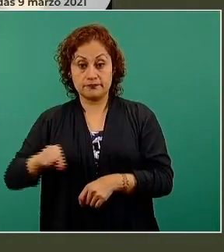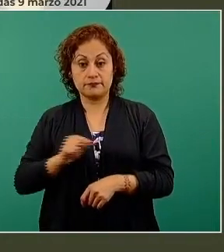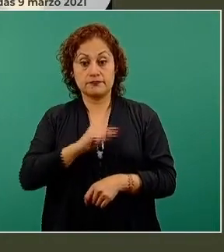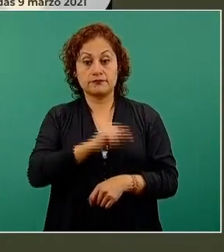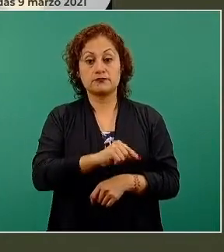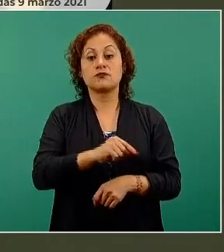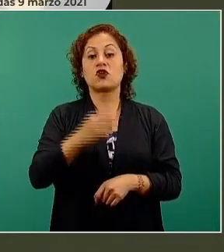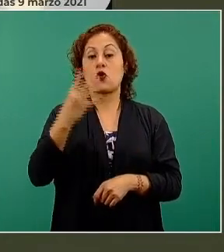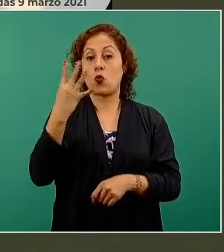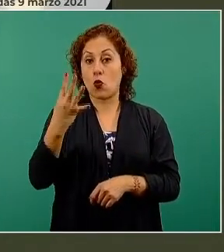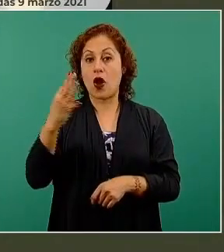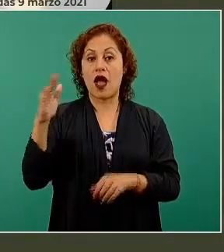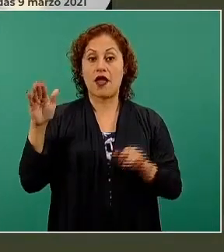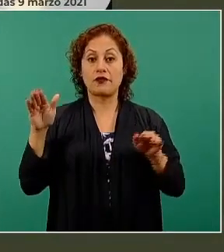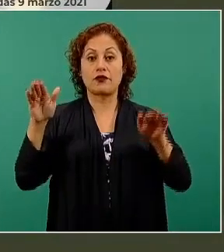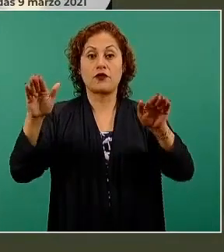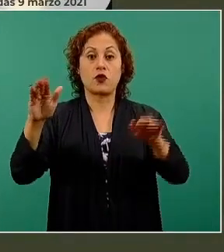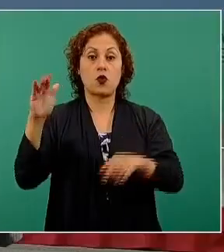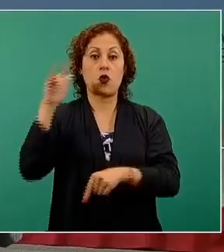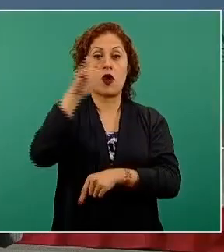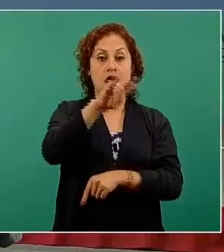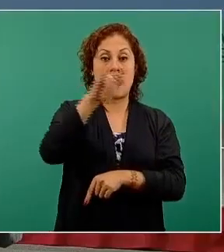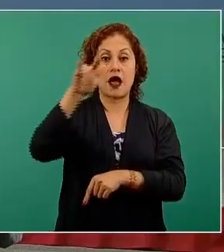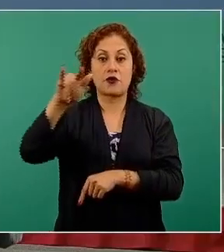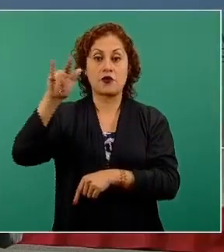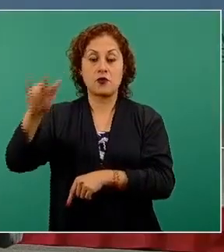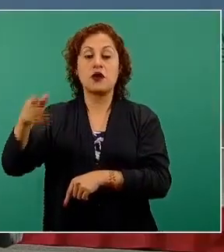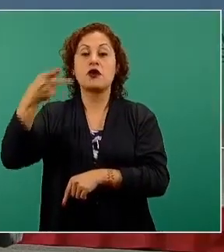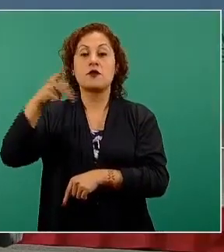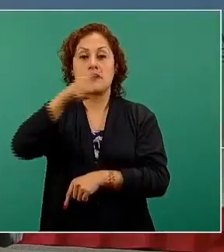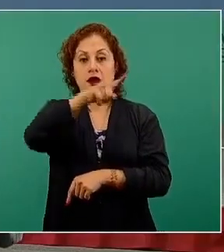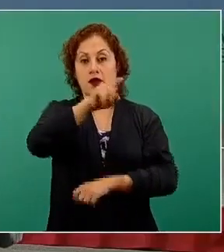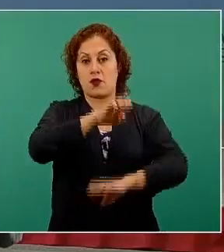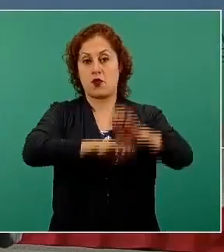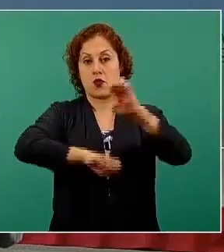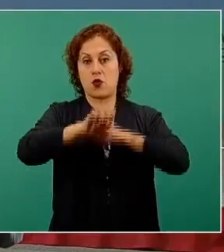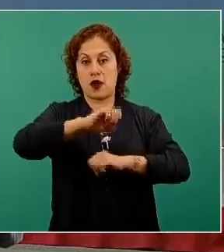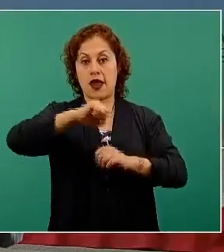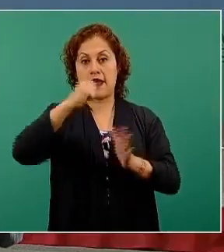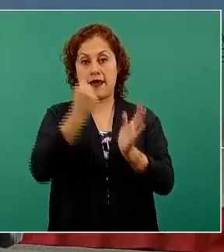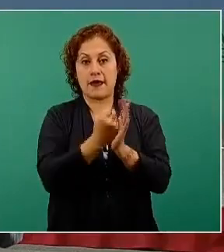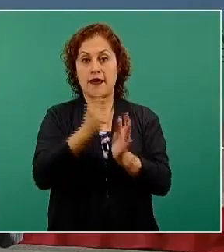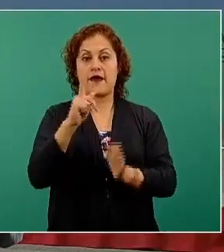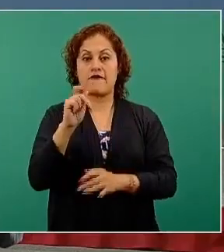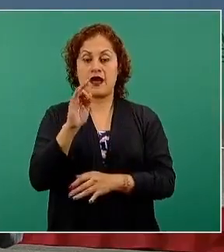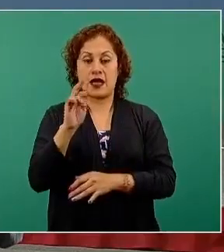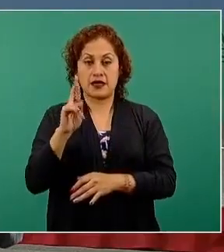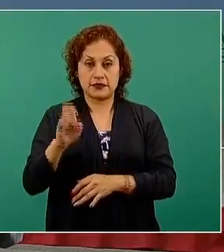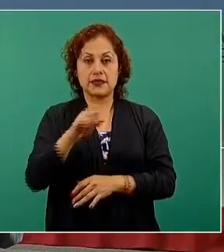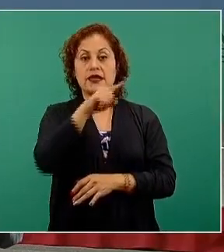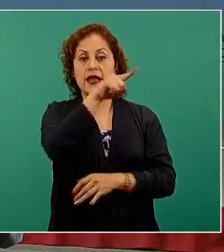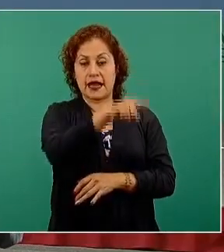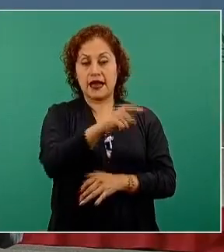en 4 aeropuertos, al final Pfizer se compromete a llevarlo a 16 nodos que tenemos, y